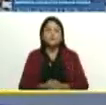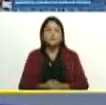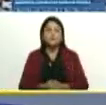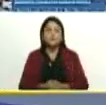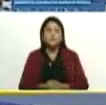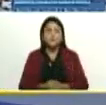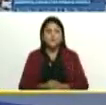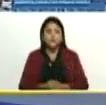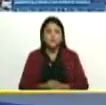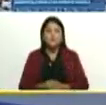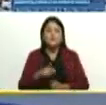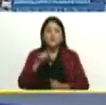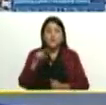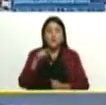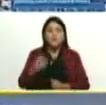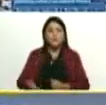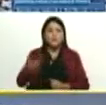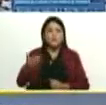tan importante,